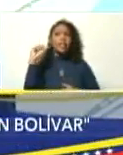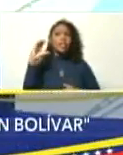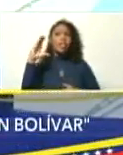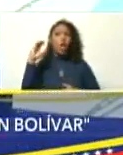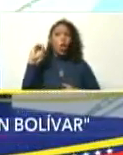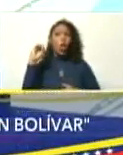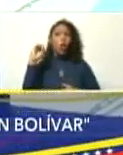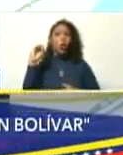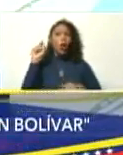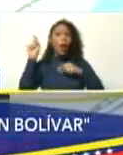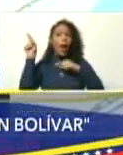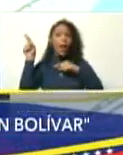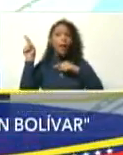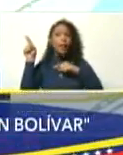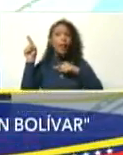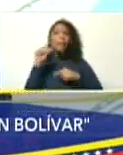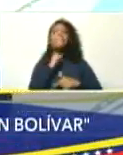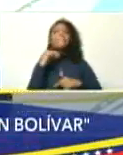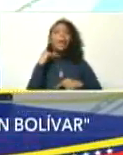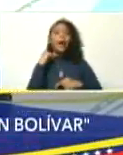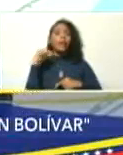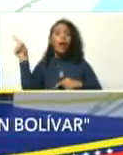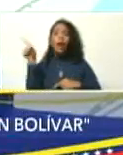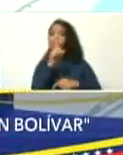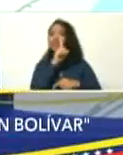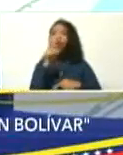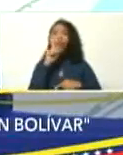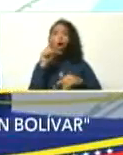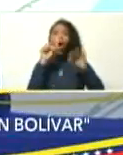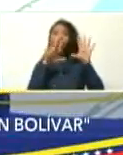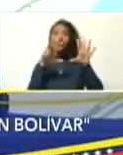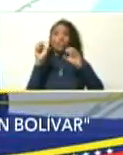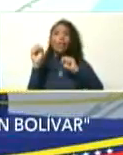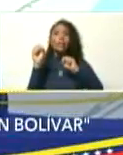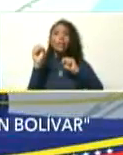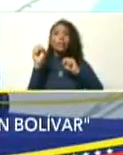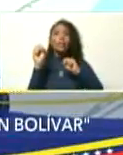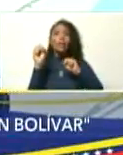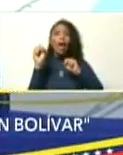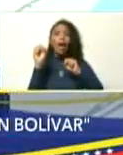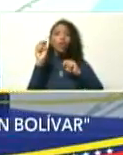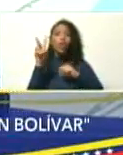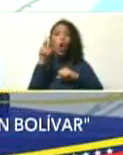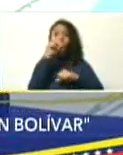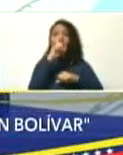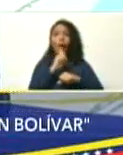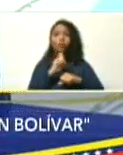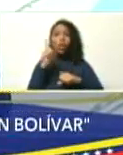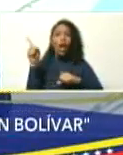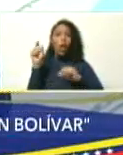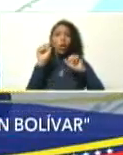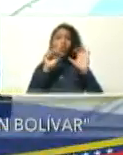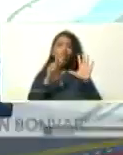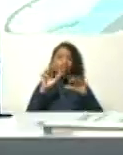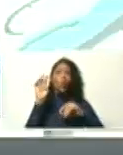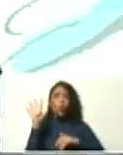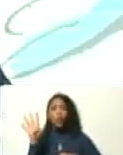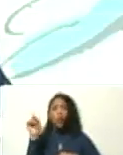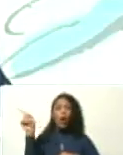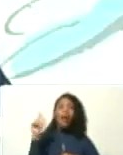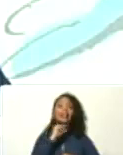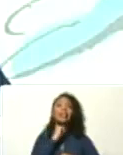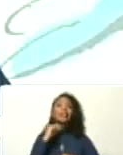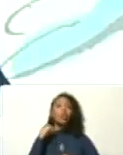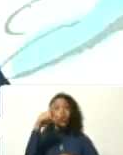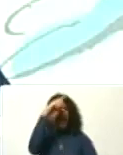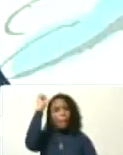Este padre, nombre de 82 años, 84, es un sacerdote